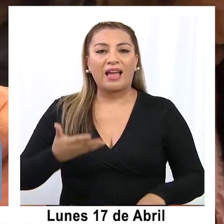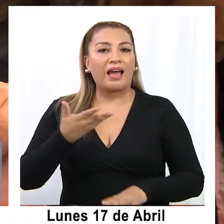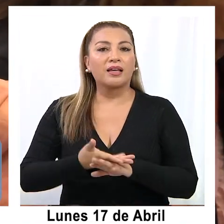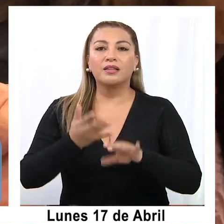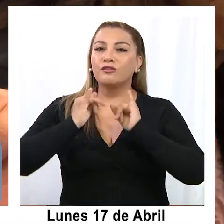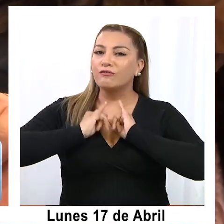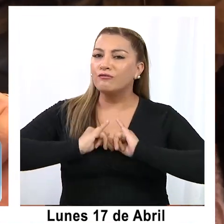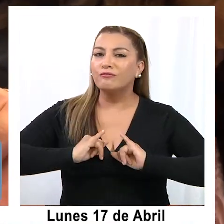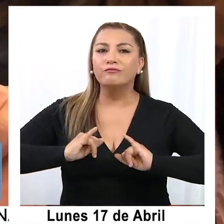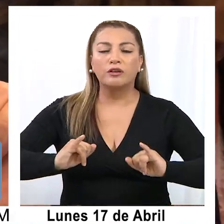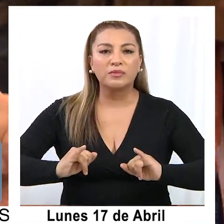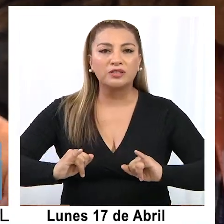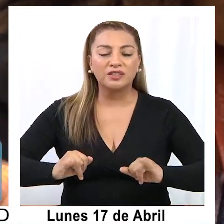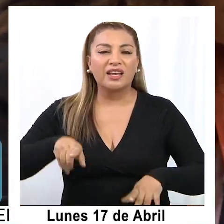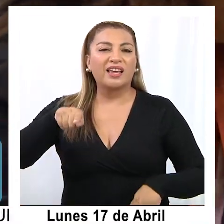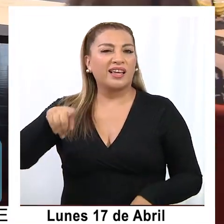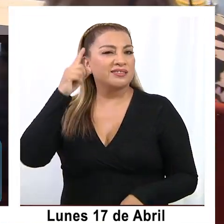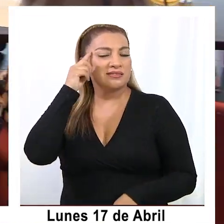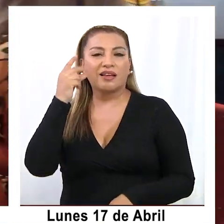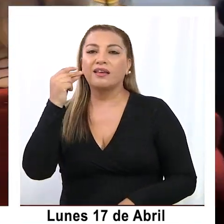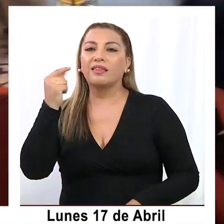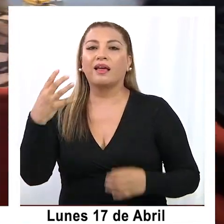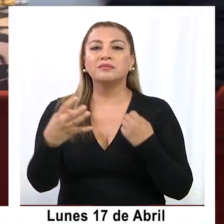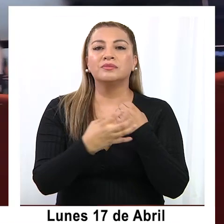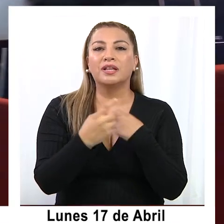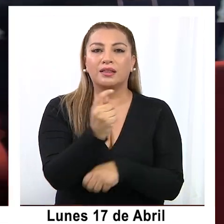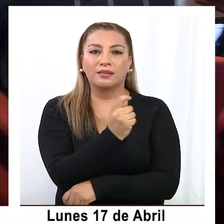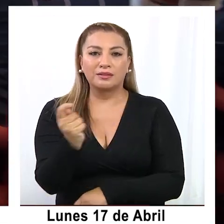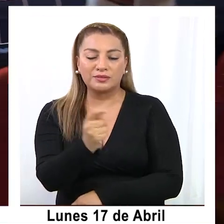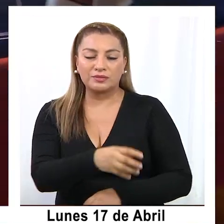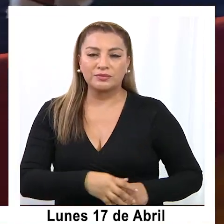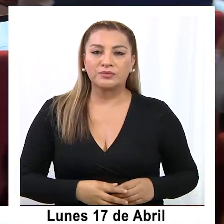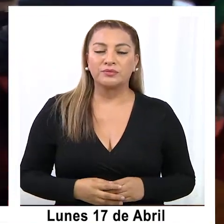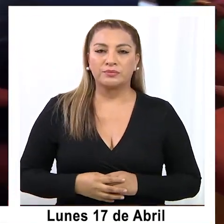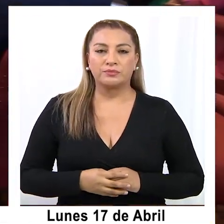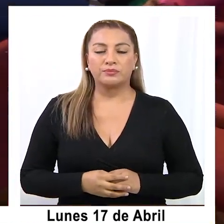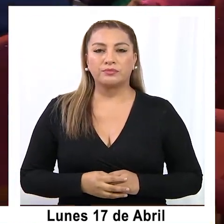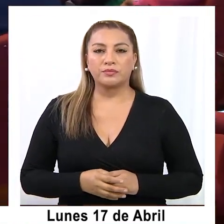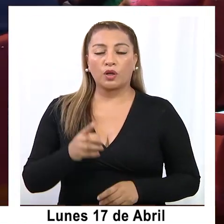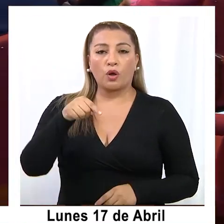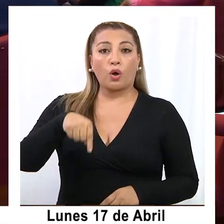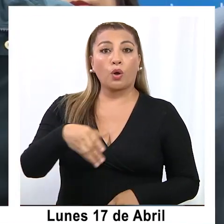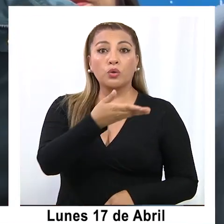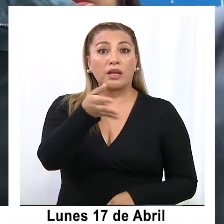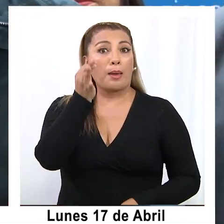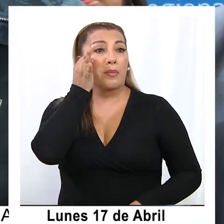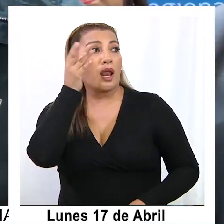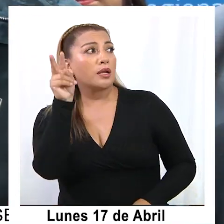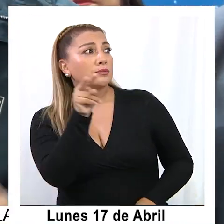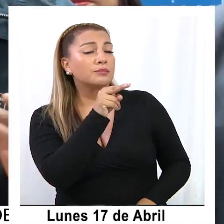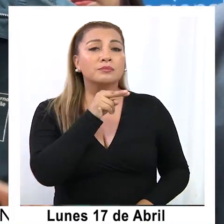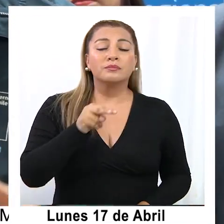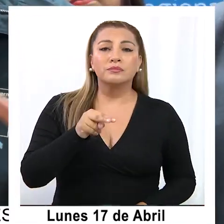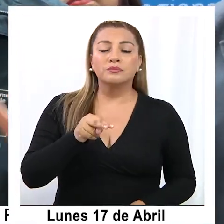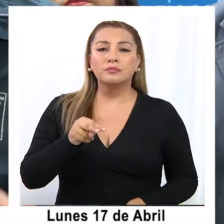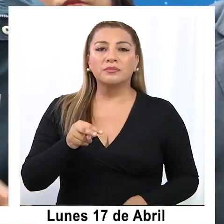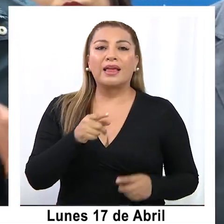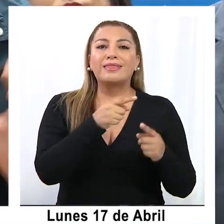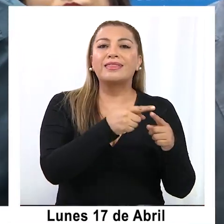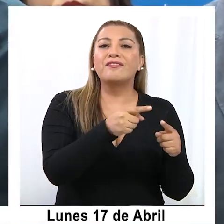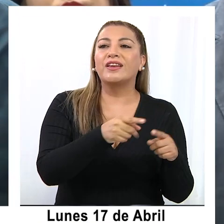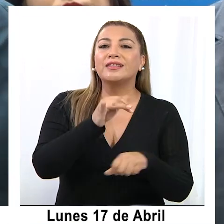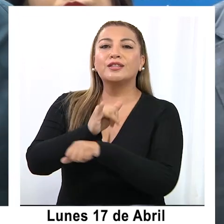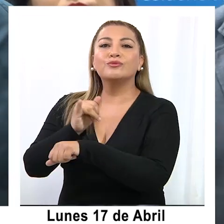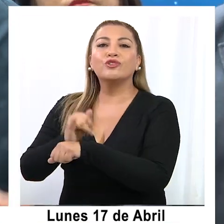detalles de lo que significará esta iniciativa en Tarapacá. Hoy día lo que ustedes ven acá es el conjunto de